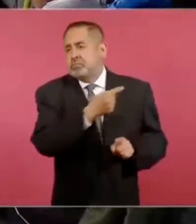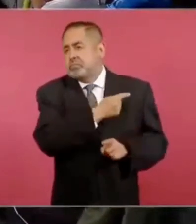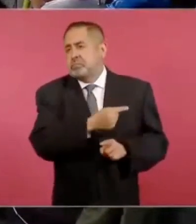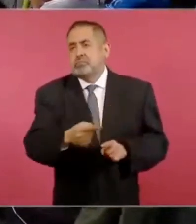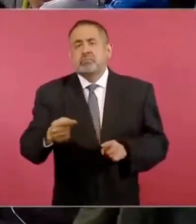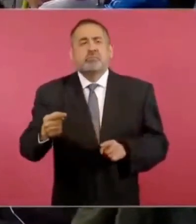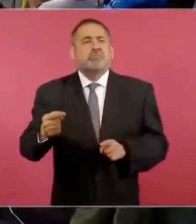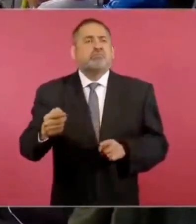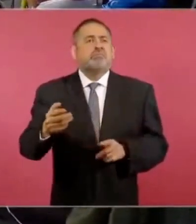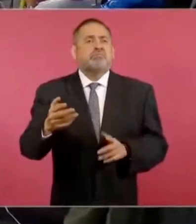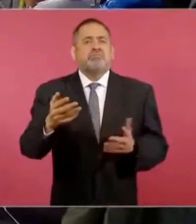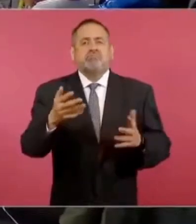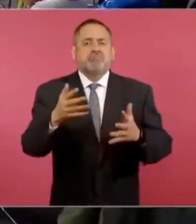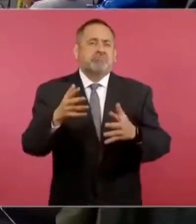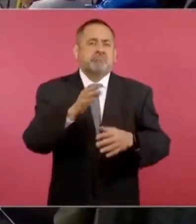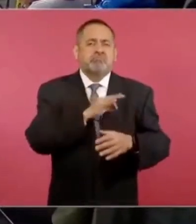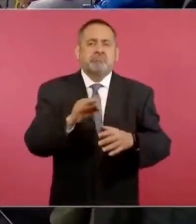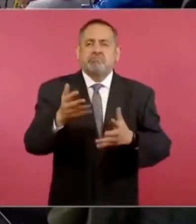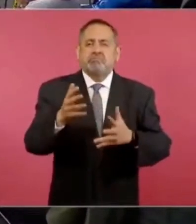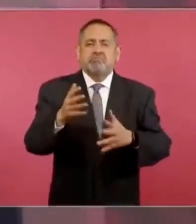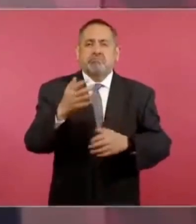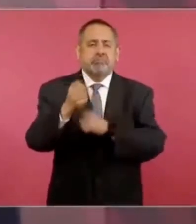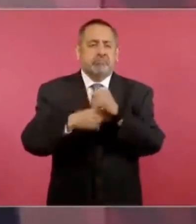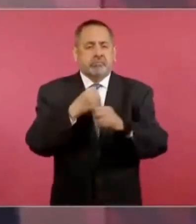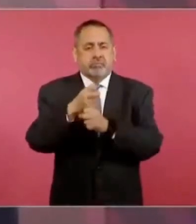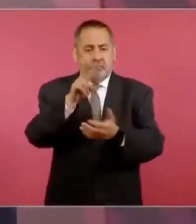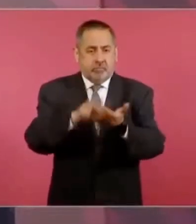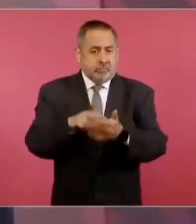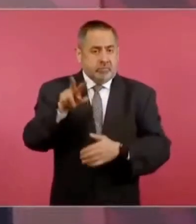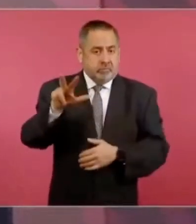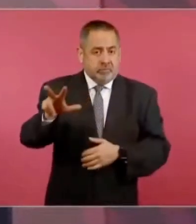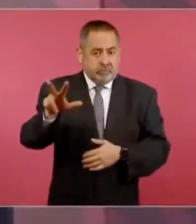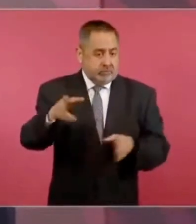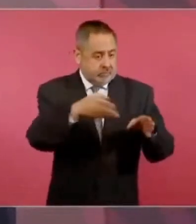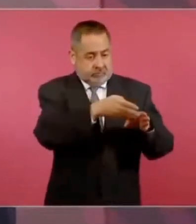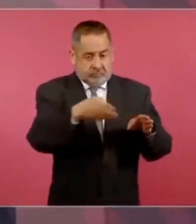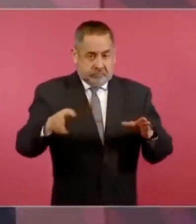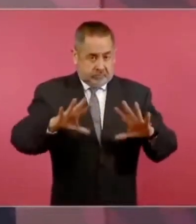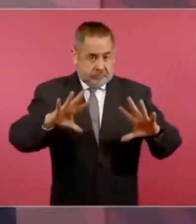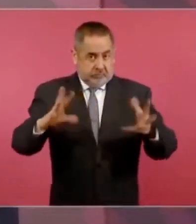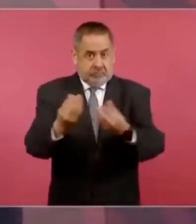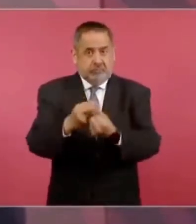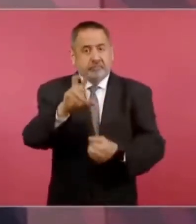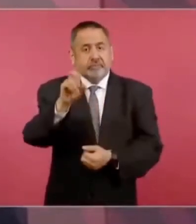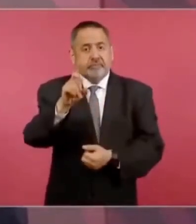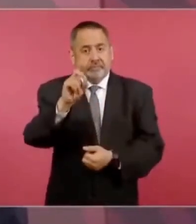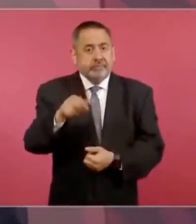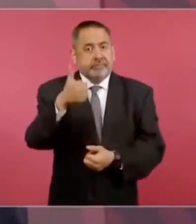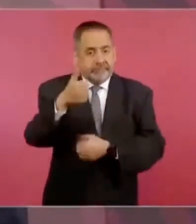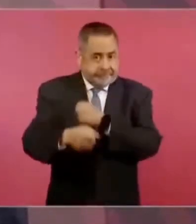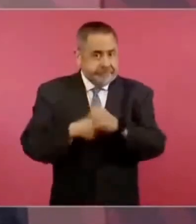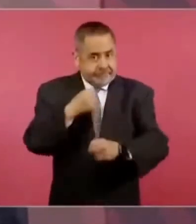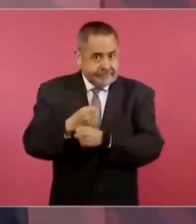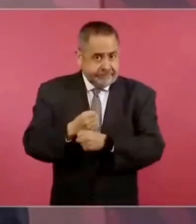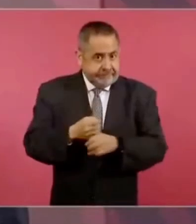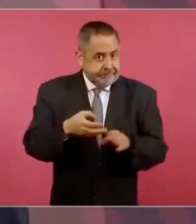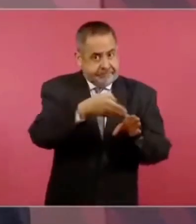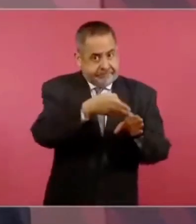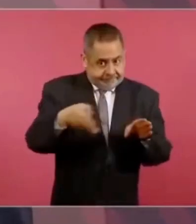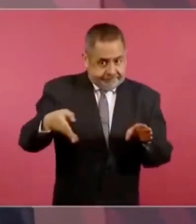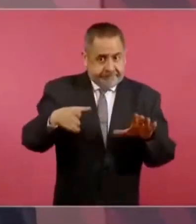hasta el 2018, 36 años,